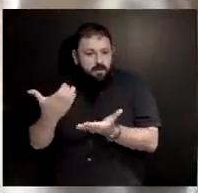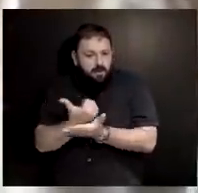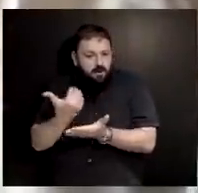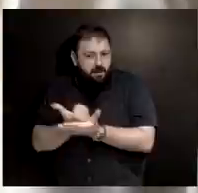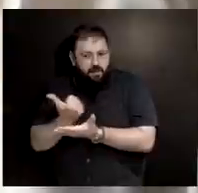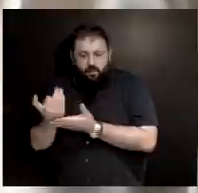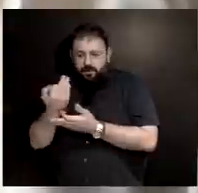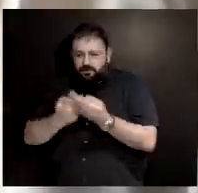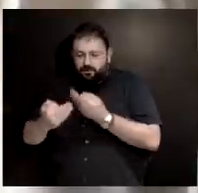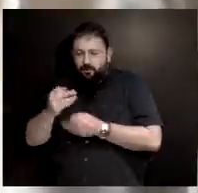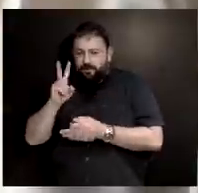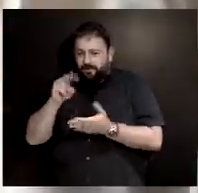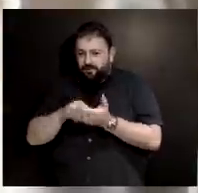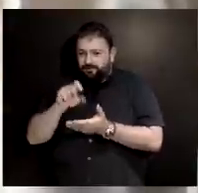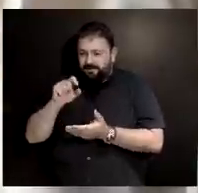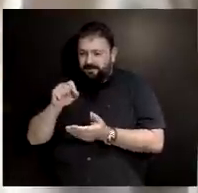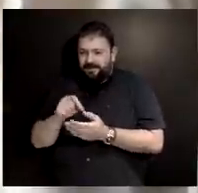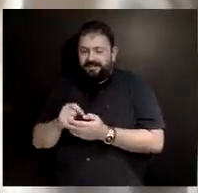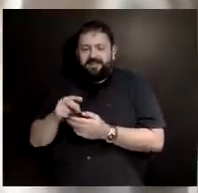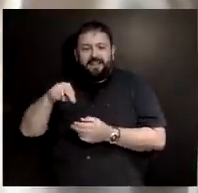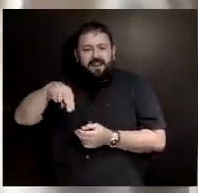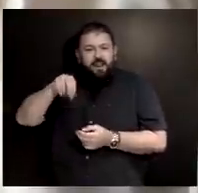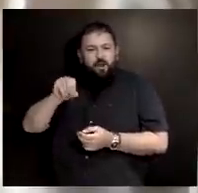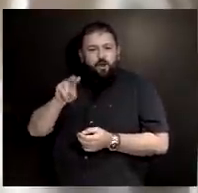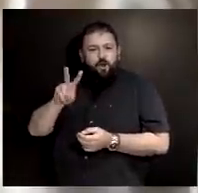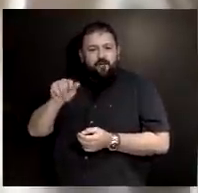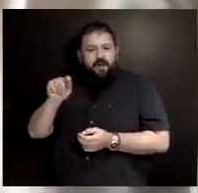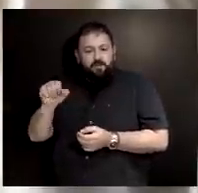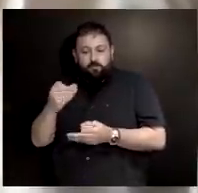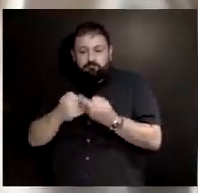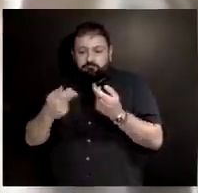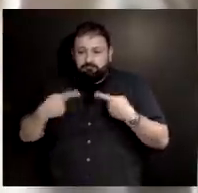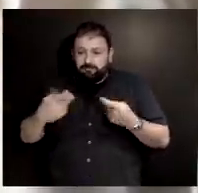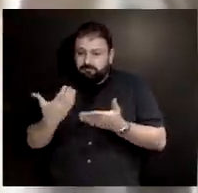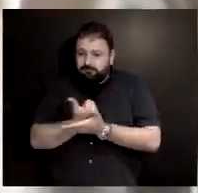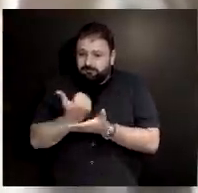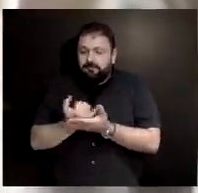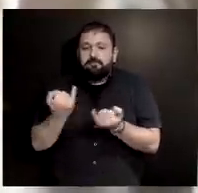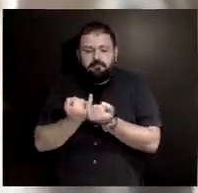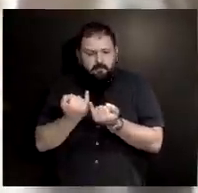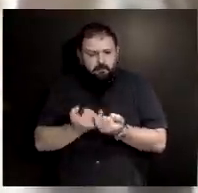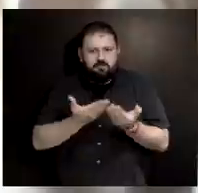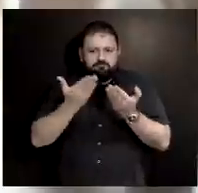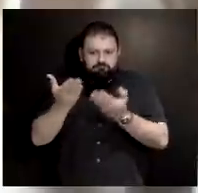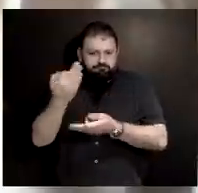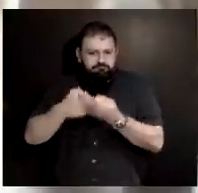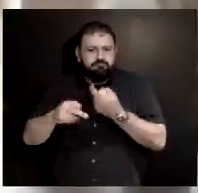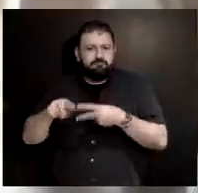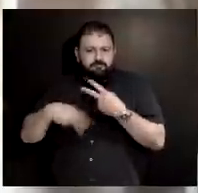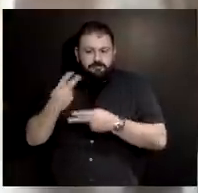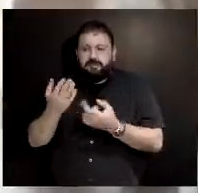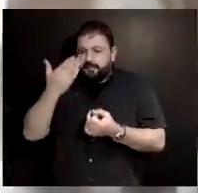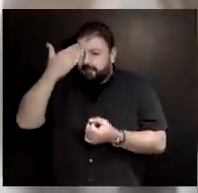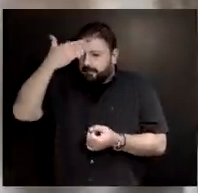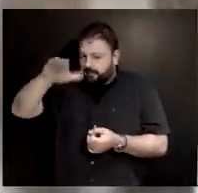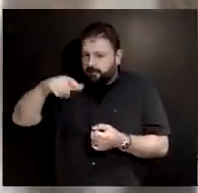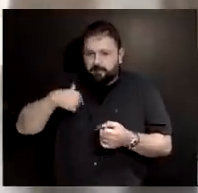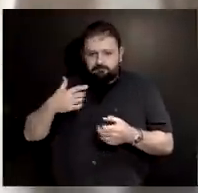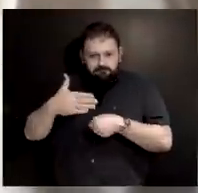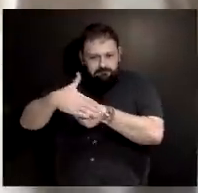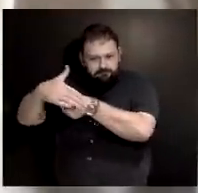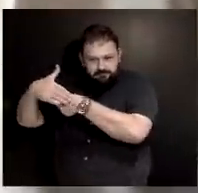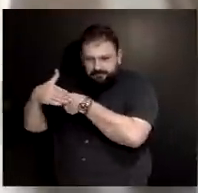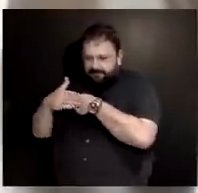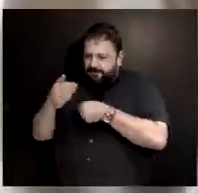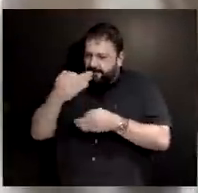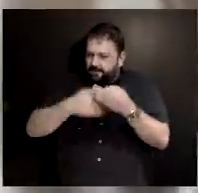Novato 2020, ¿no? Por supuesto, como ya saben, estaremos mandando invitaciones para este